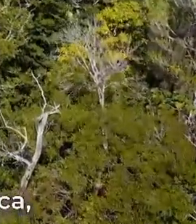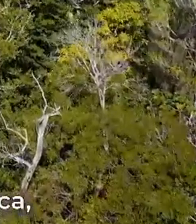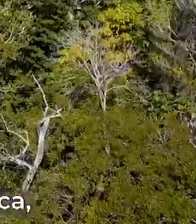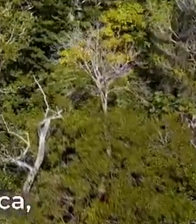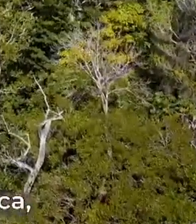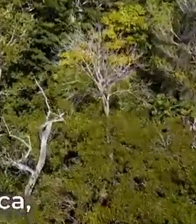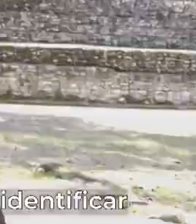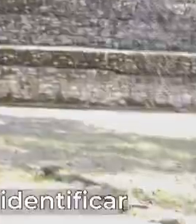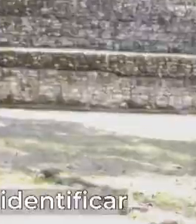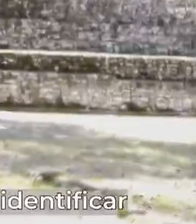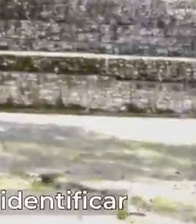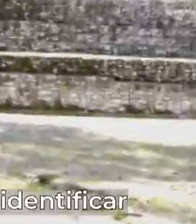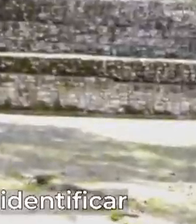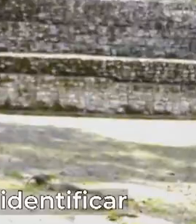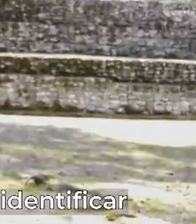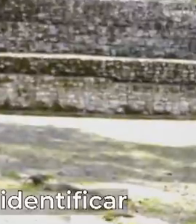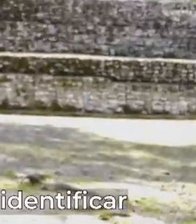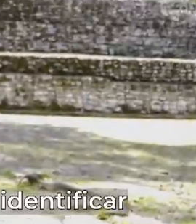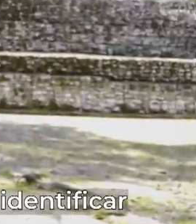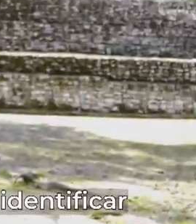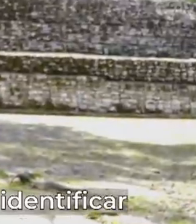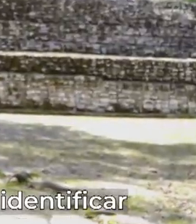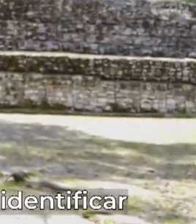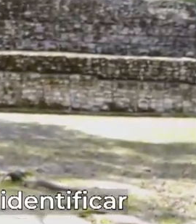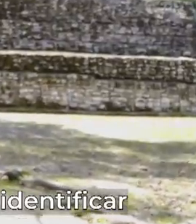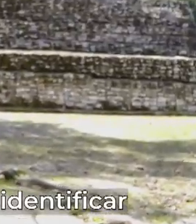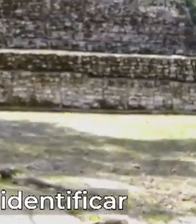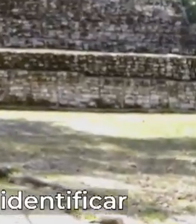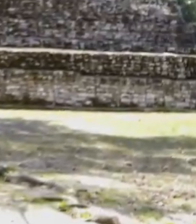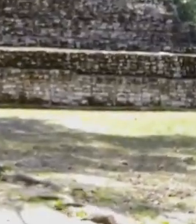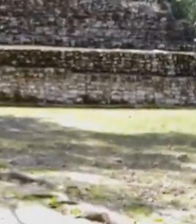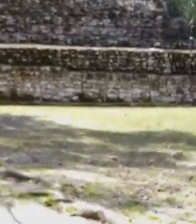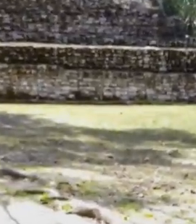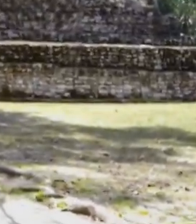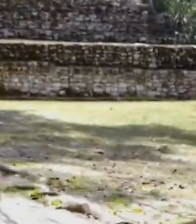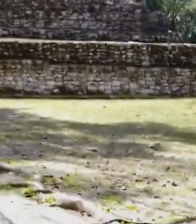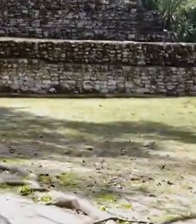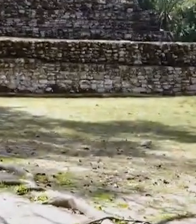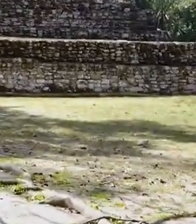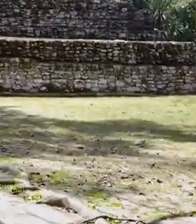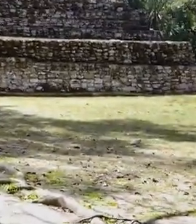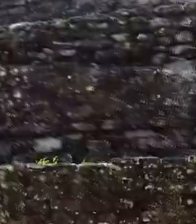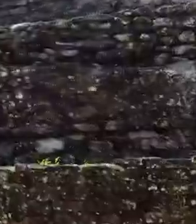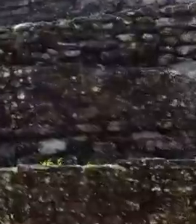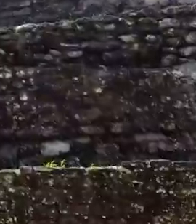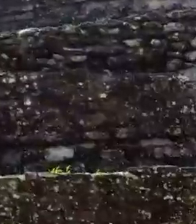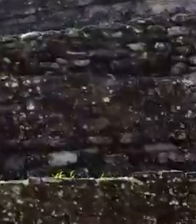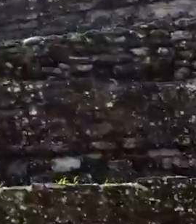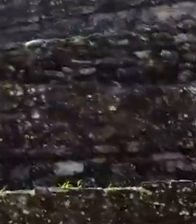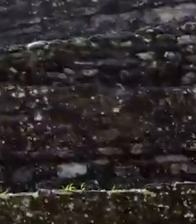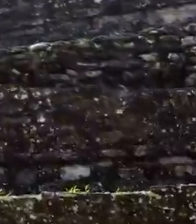arqueológica, pues no tenemos evidencias que nos permitan identificar su nombre original.